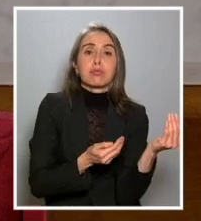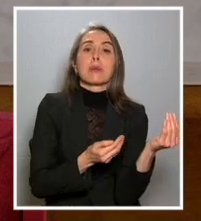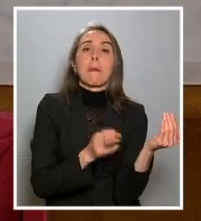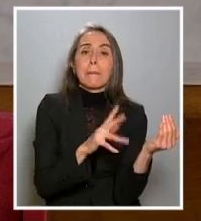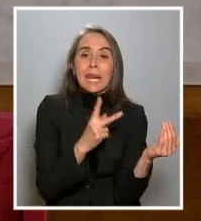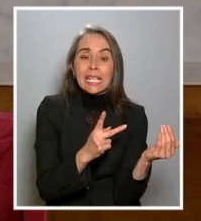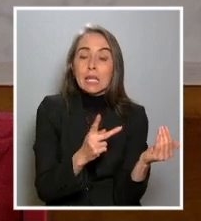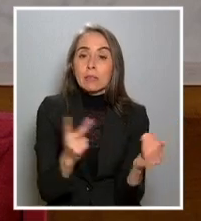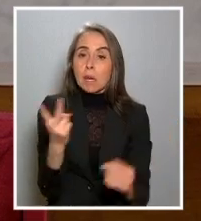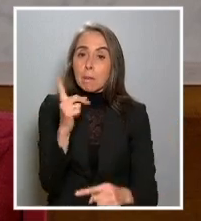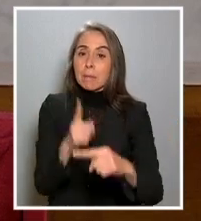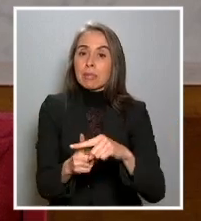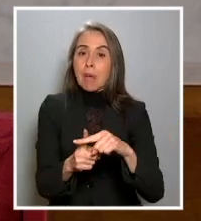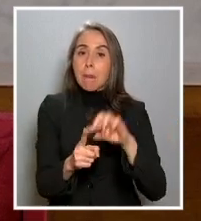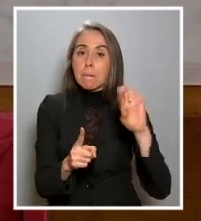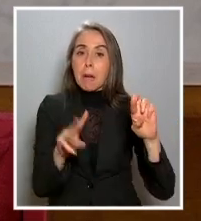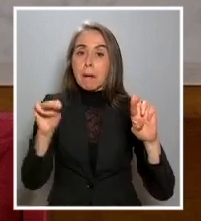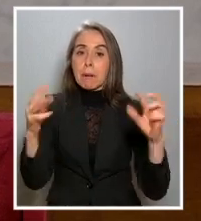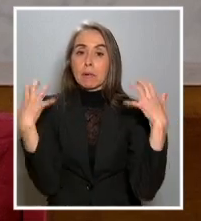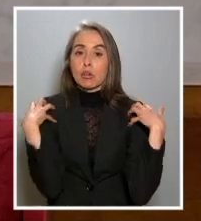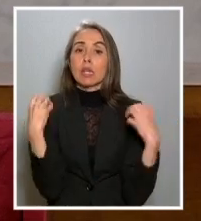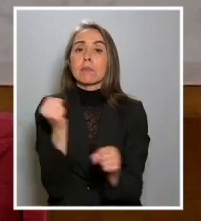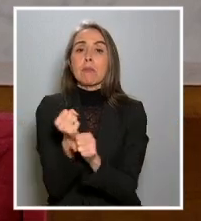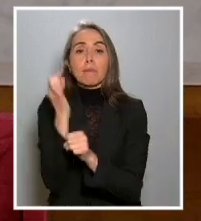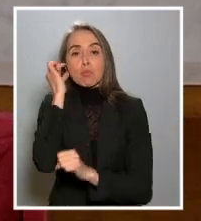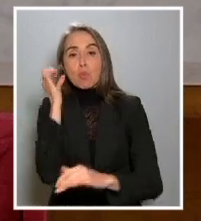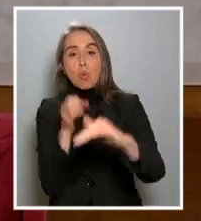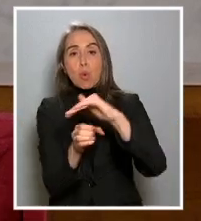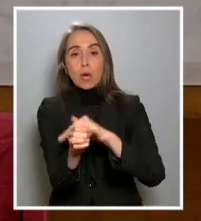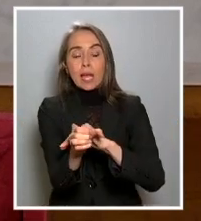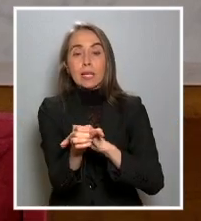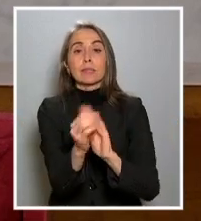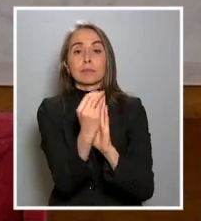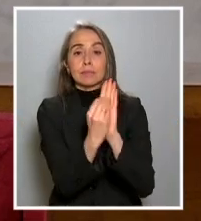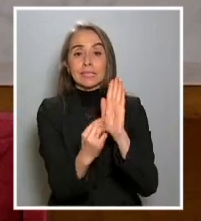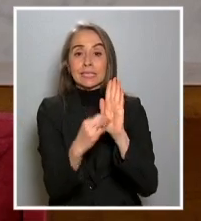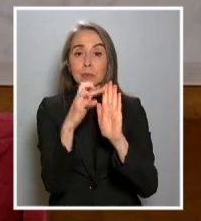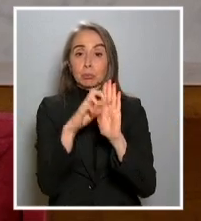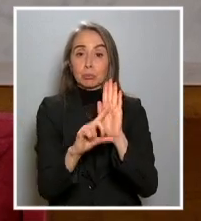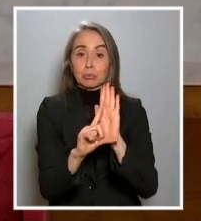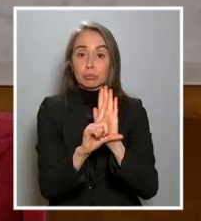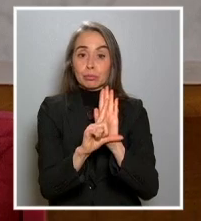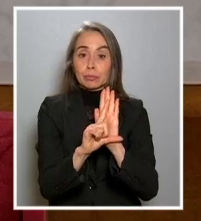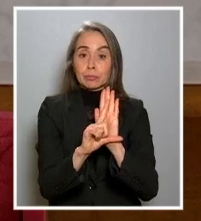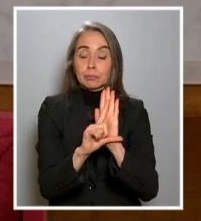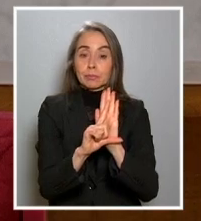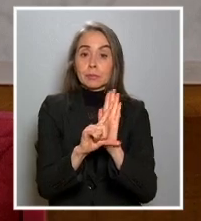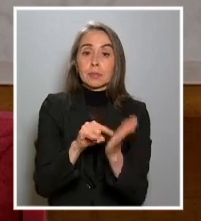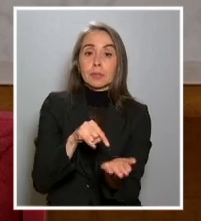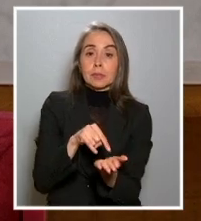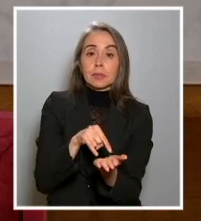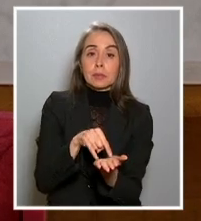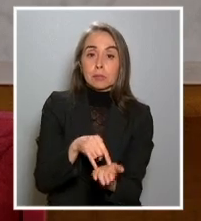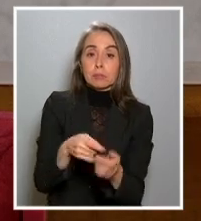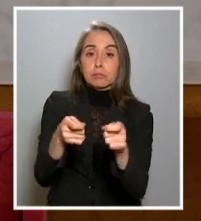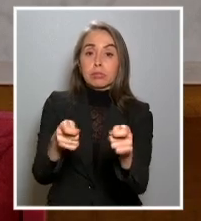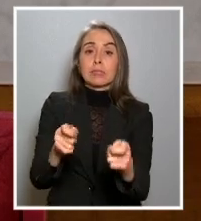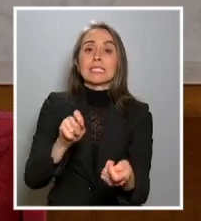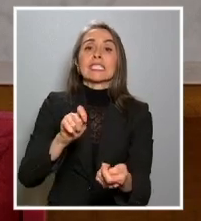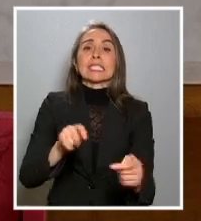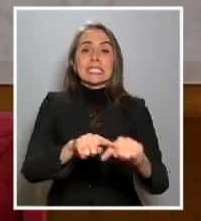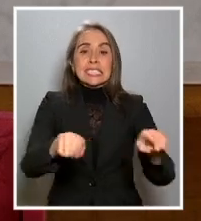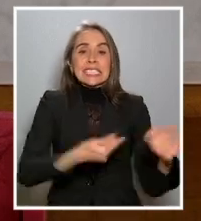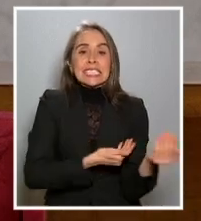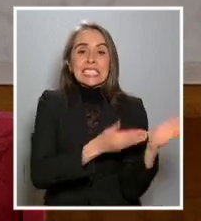promover la corresponsabilidad y el empleo femenino. En este marco presentamos un nuevo proyecto de ley de Sala Cuna